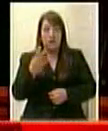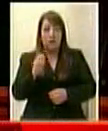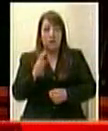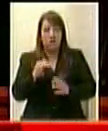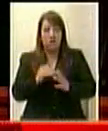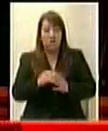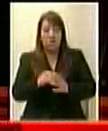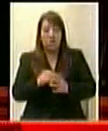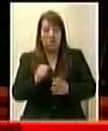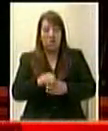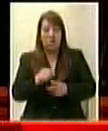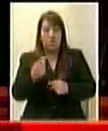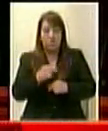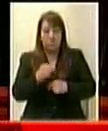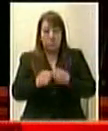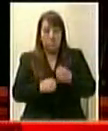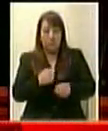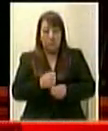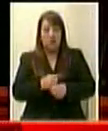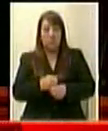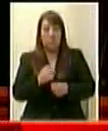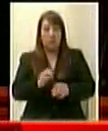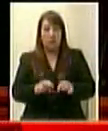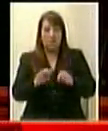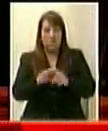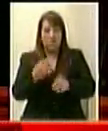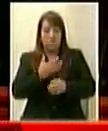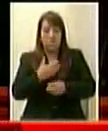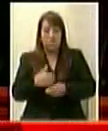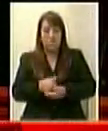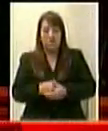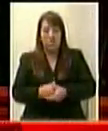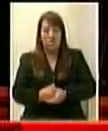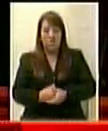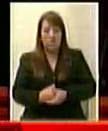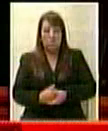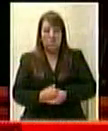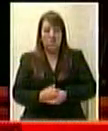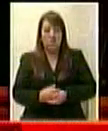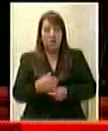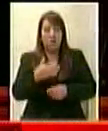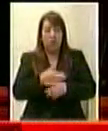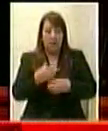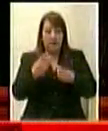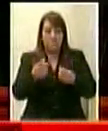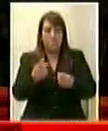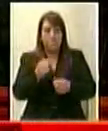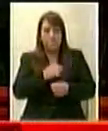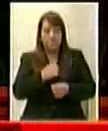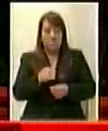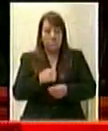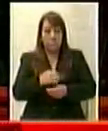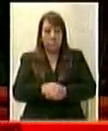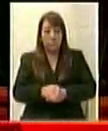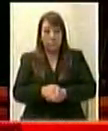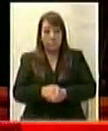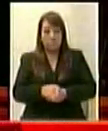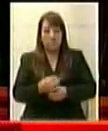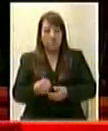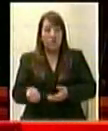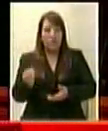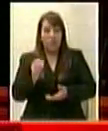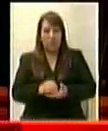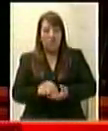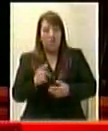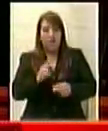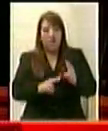140 millones en su primer año. Vale decir, presidente, que hay una predisposición del Ejecutivo incluso